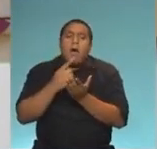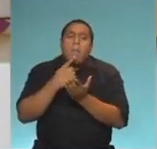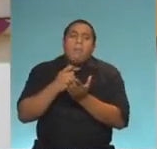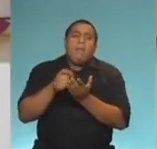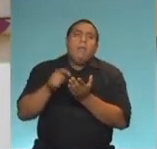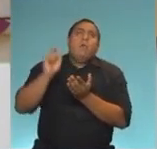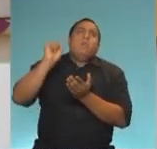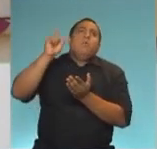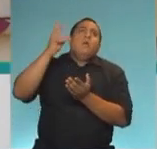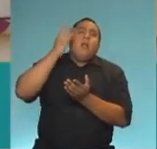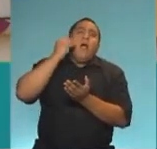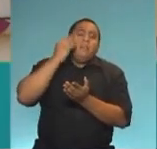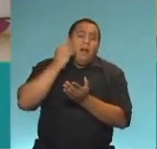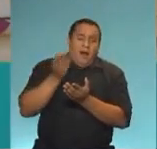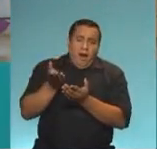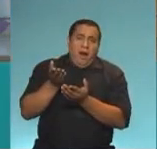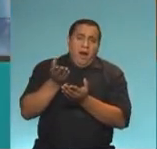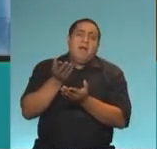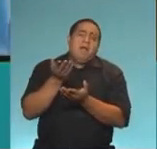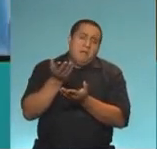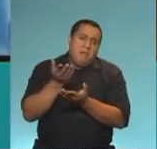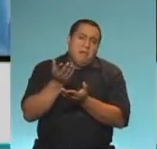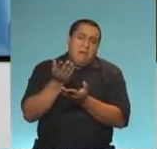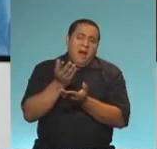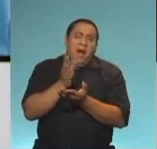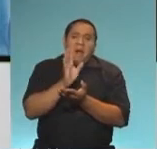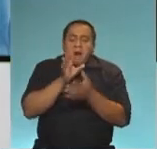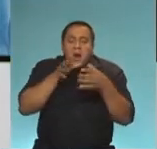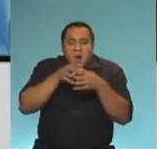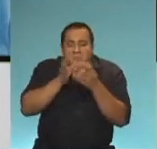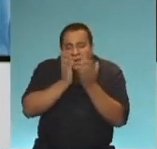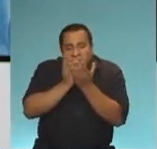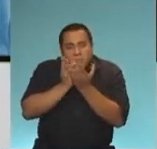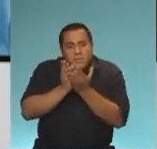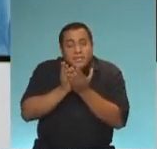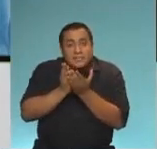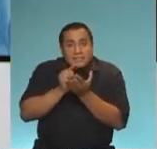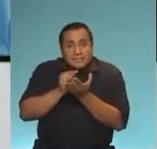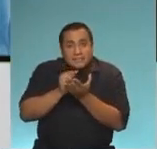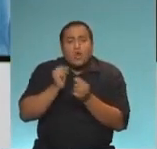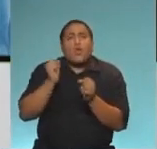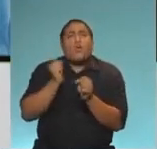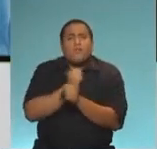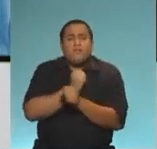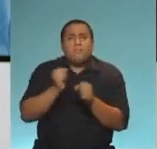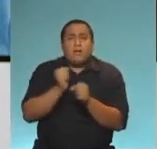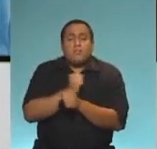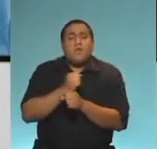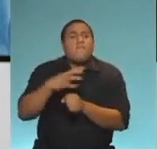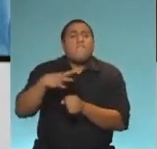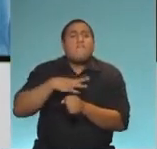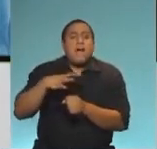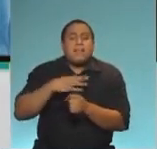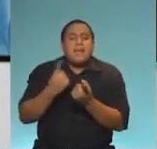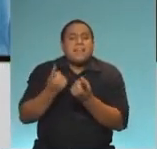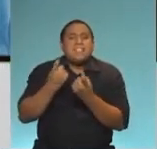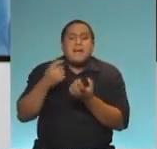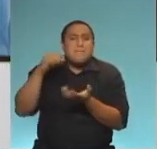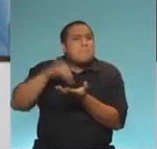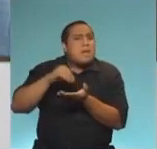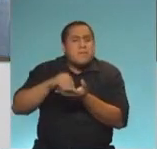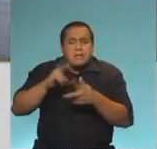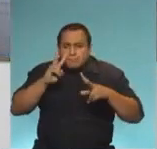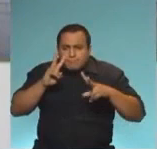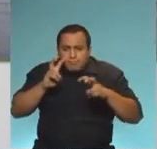del Reino Unido. Pero el grupo que lo está llevando a cabo confirmó que todavía necesita realizar más